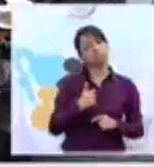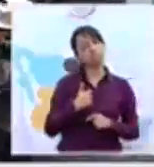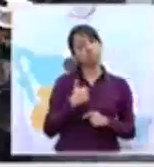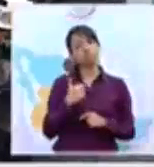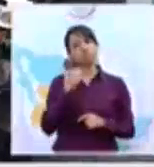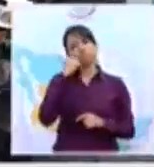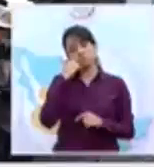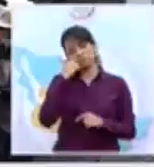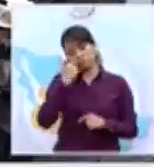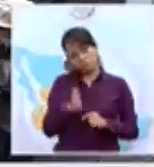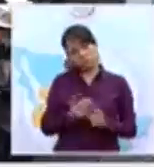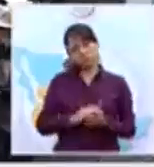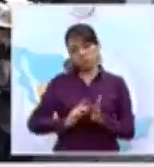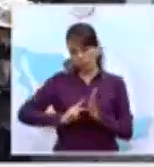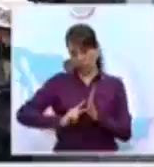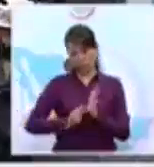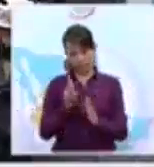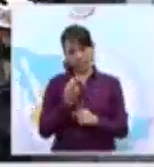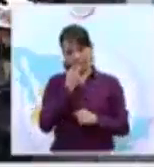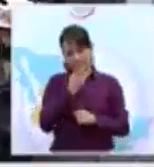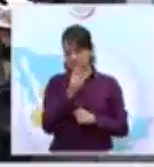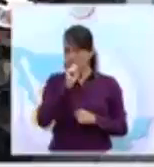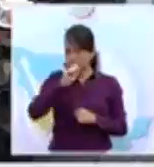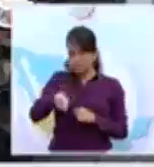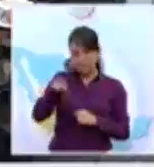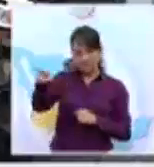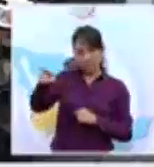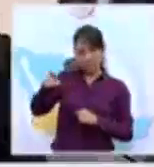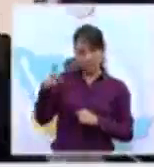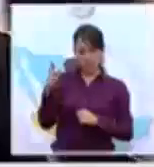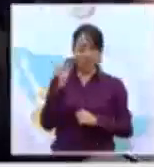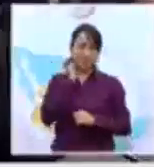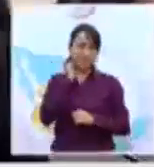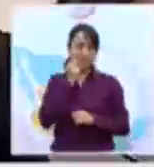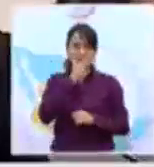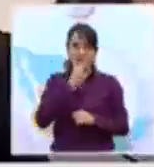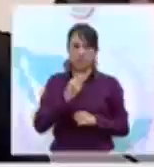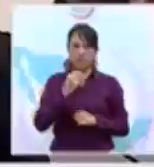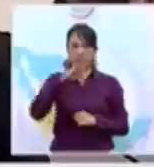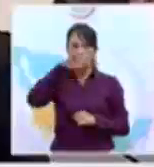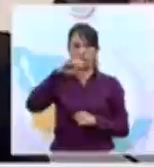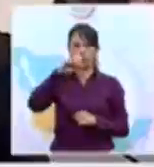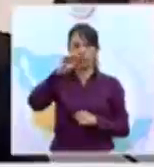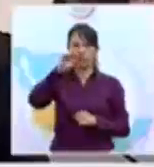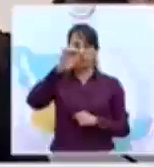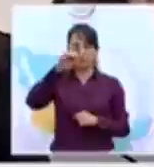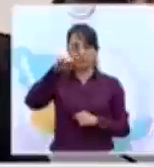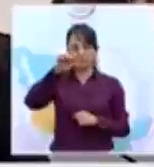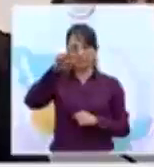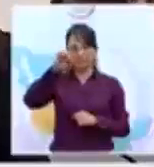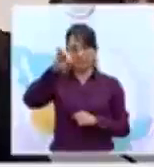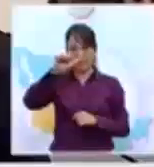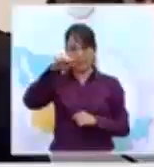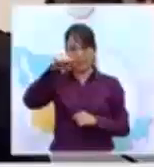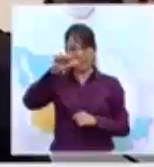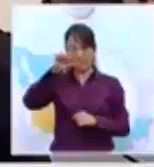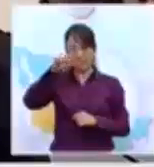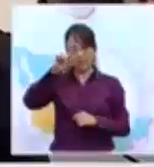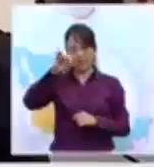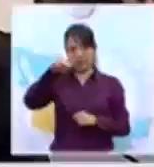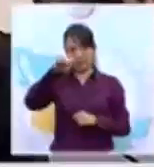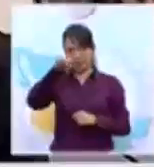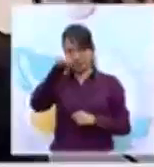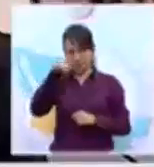retomar el tema que el senador José María Martínez planteó muy acertadamente, de que no